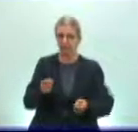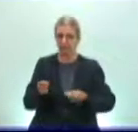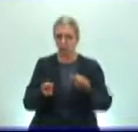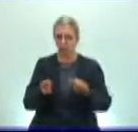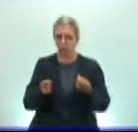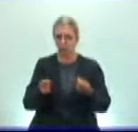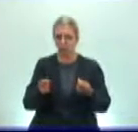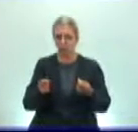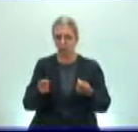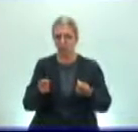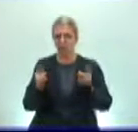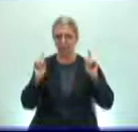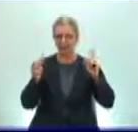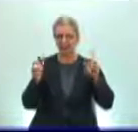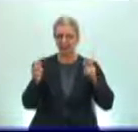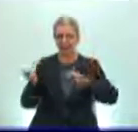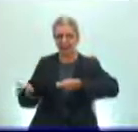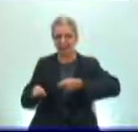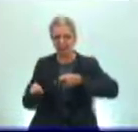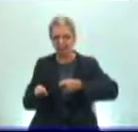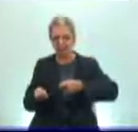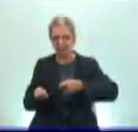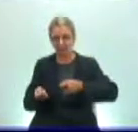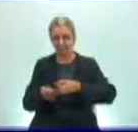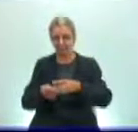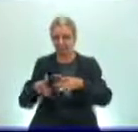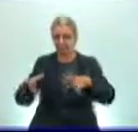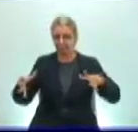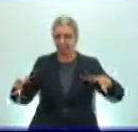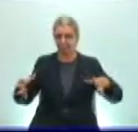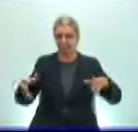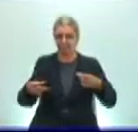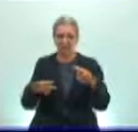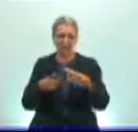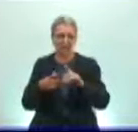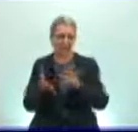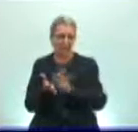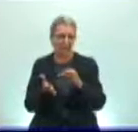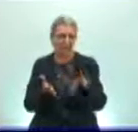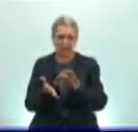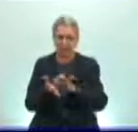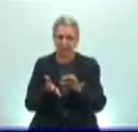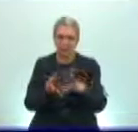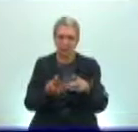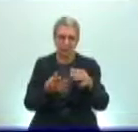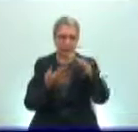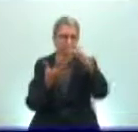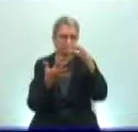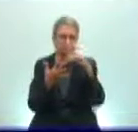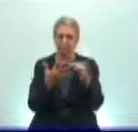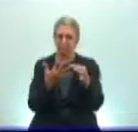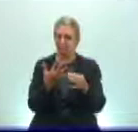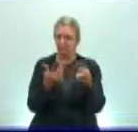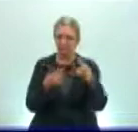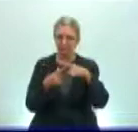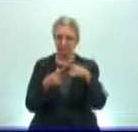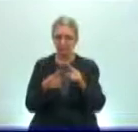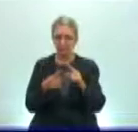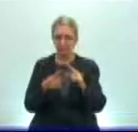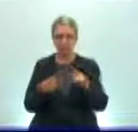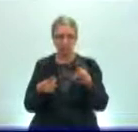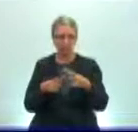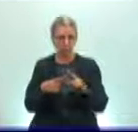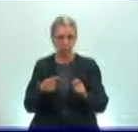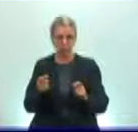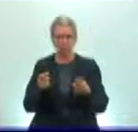extensiva solamente en los cereales y, como pueden observar, se desarrollaron conflictos entre Malenov y